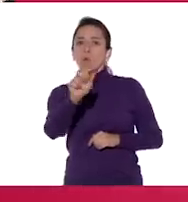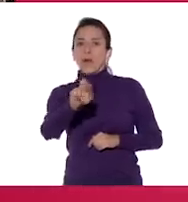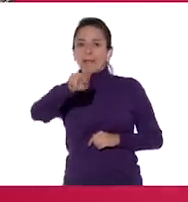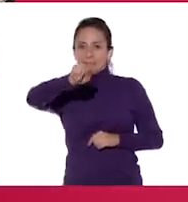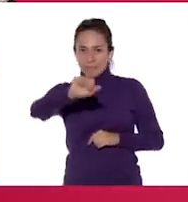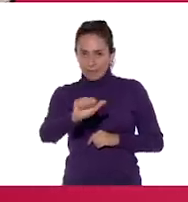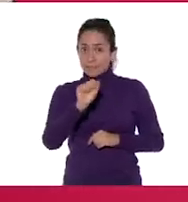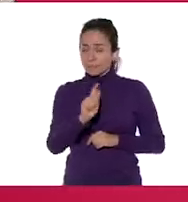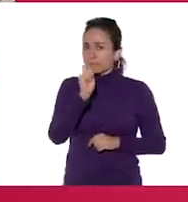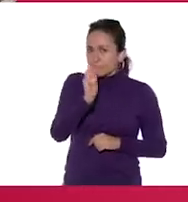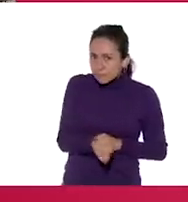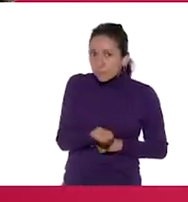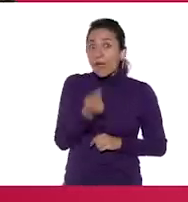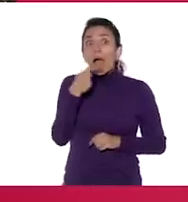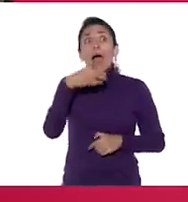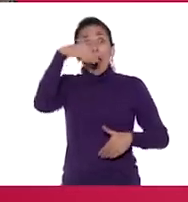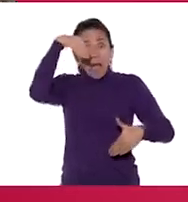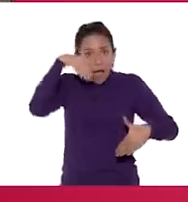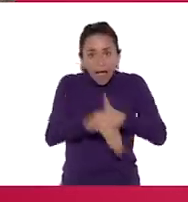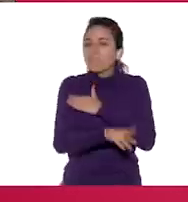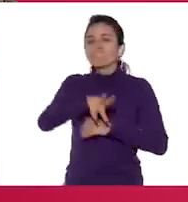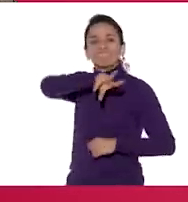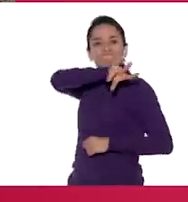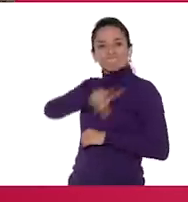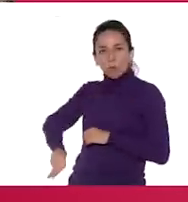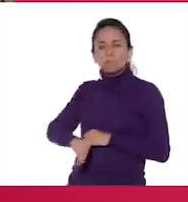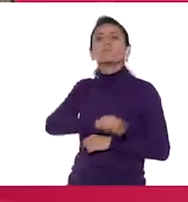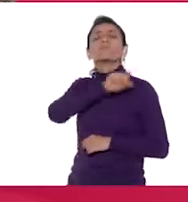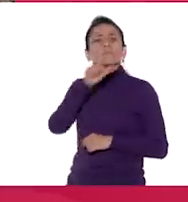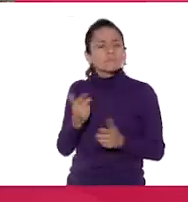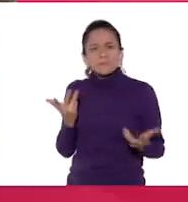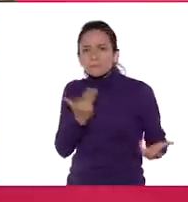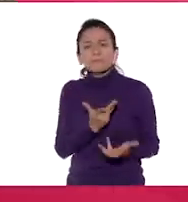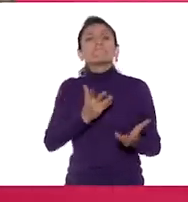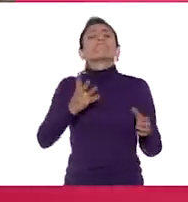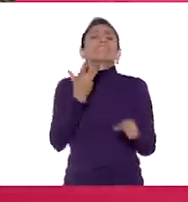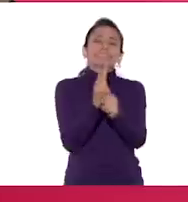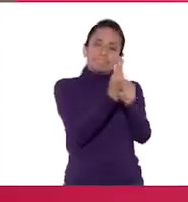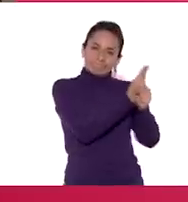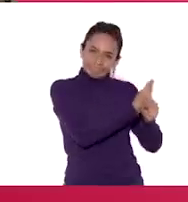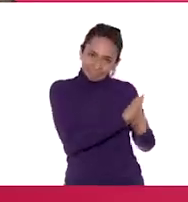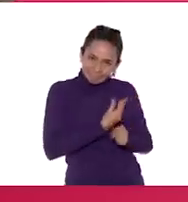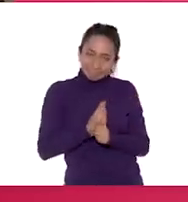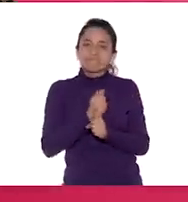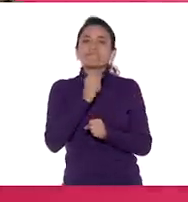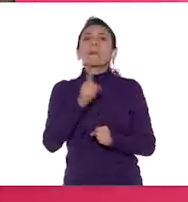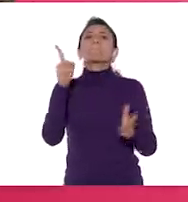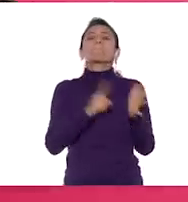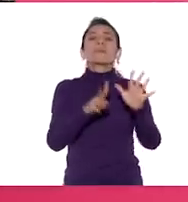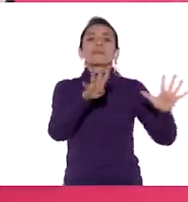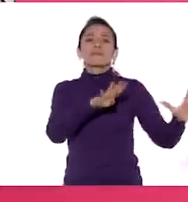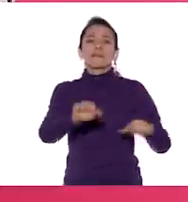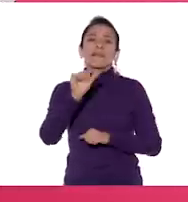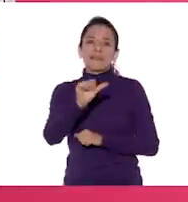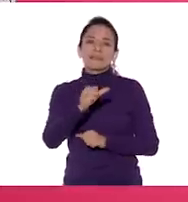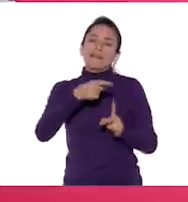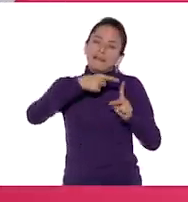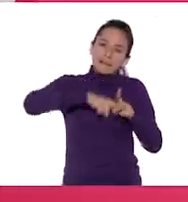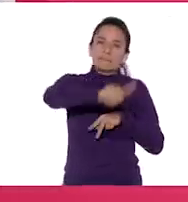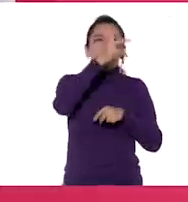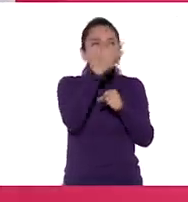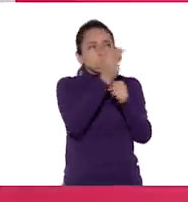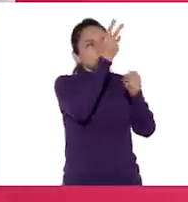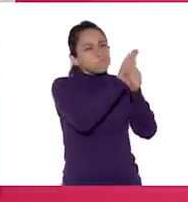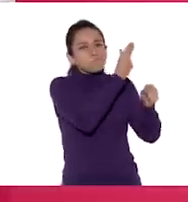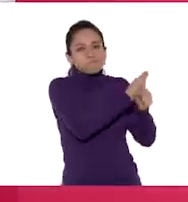la entrada a dicho recinto. Su rehabilitación comenzó en 1916,